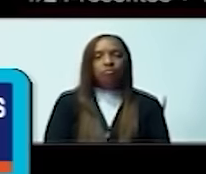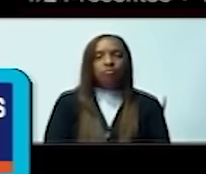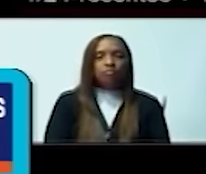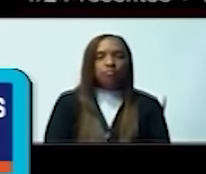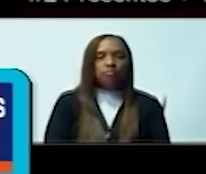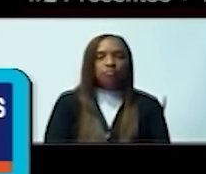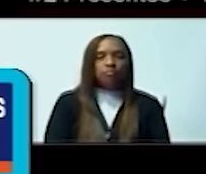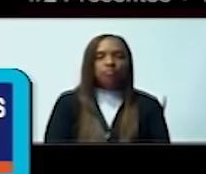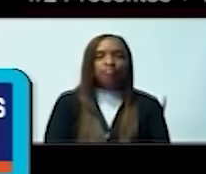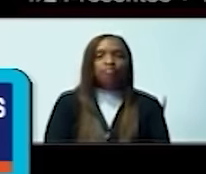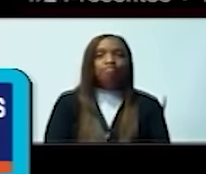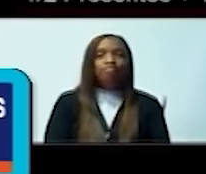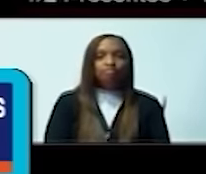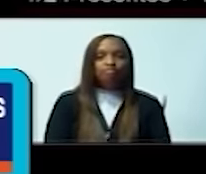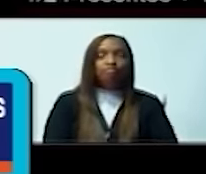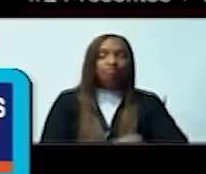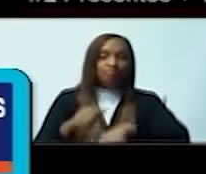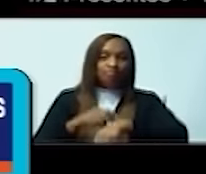el tiempo.